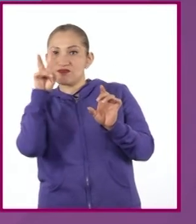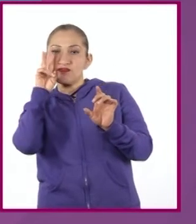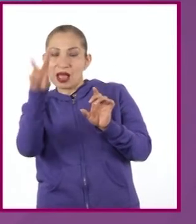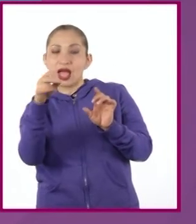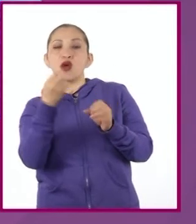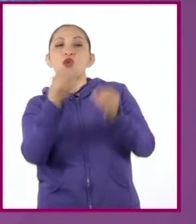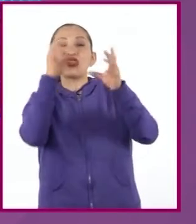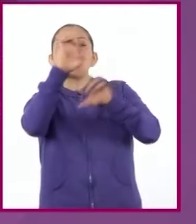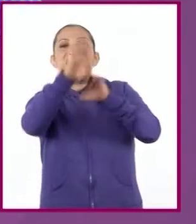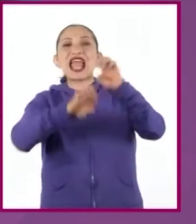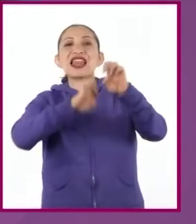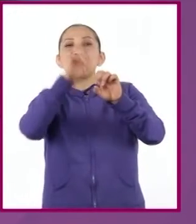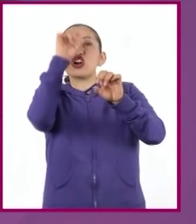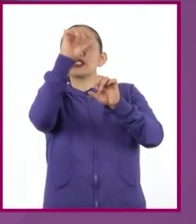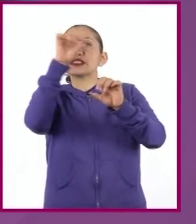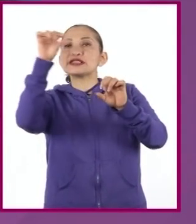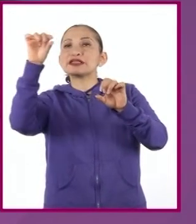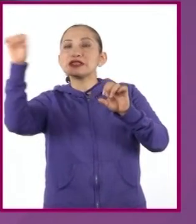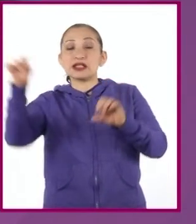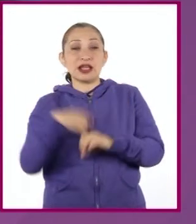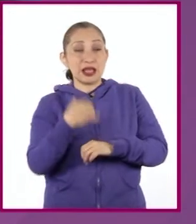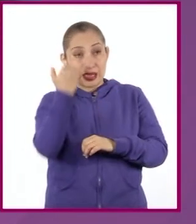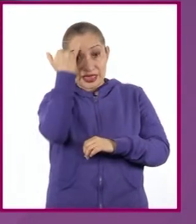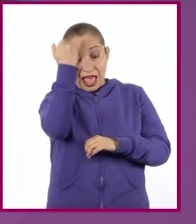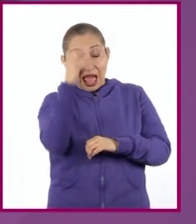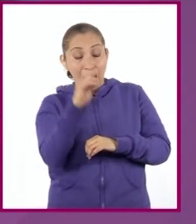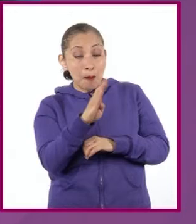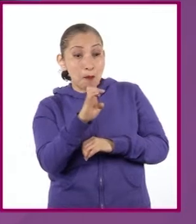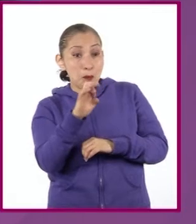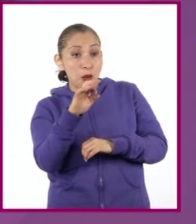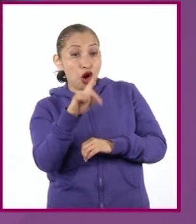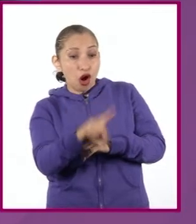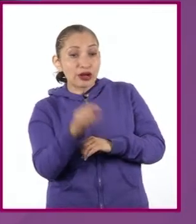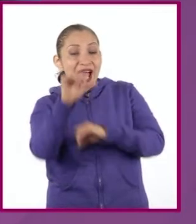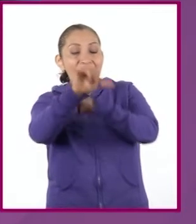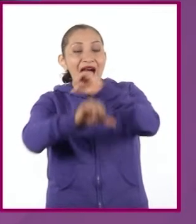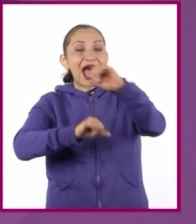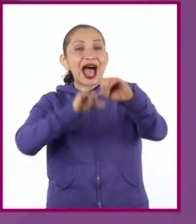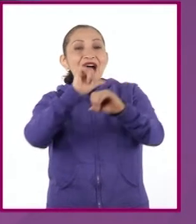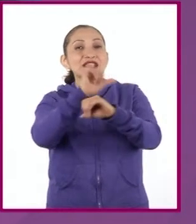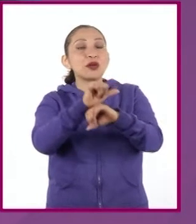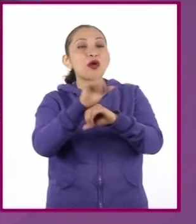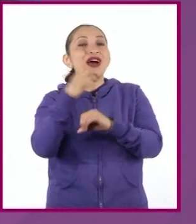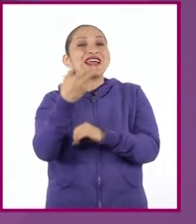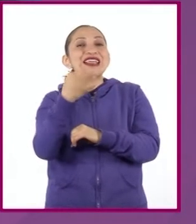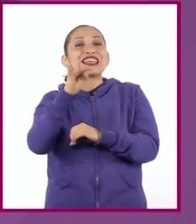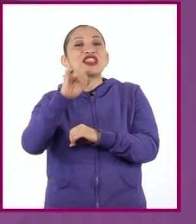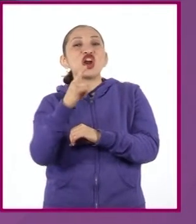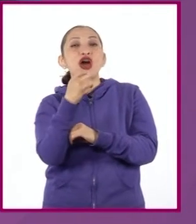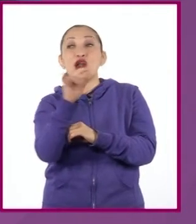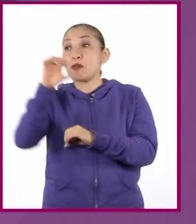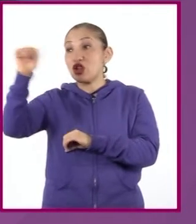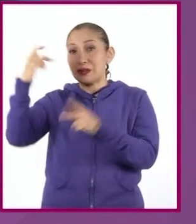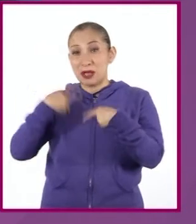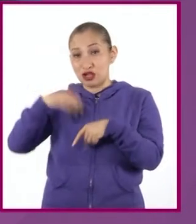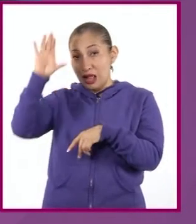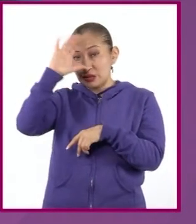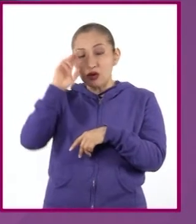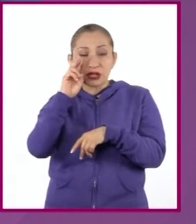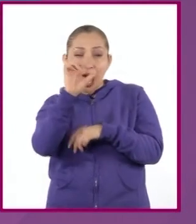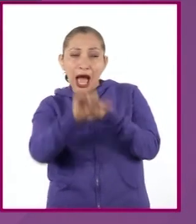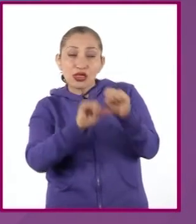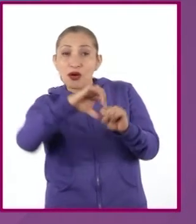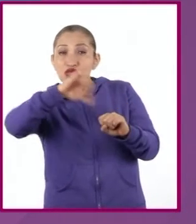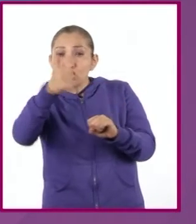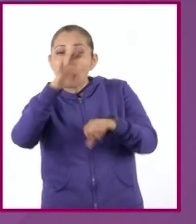determinado número de electrones. La teoría de Bohr se ocupó solamente del átomo de hidrógeno, pero otros científicos utilizaron átomos con